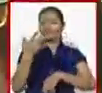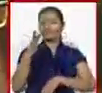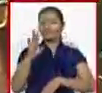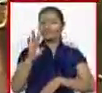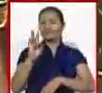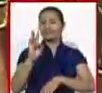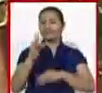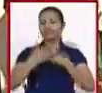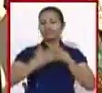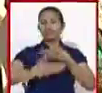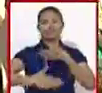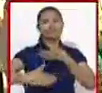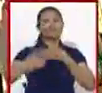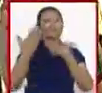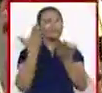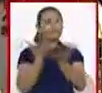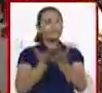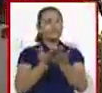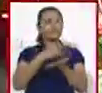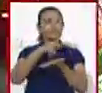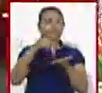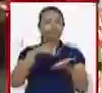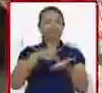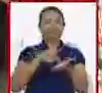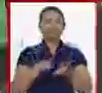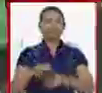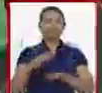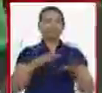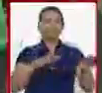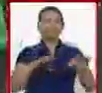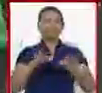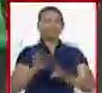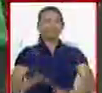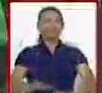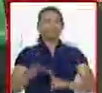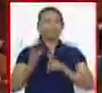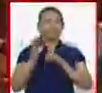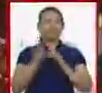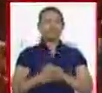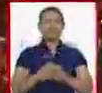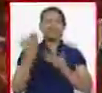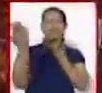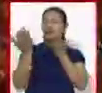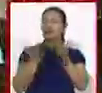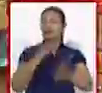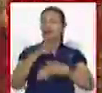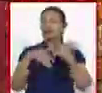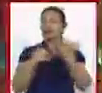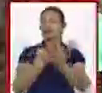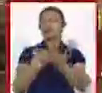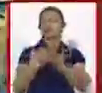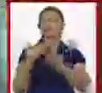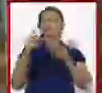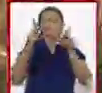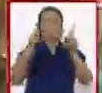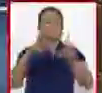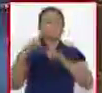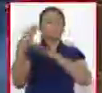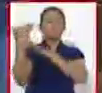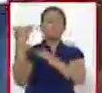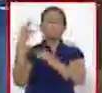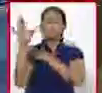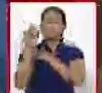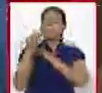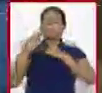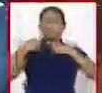horas. Partiremos hacia la plaza principal donde haremos un acto especial. Pero invitarlo a todo el pueblo cruceño, a todo el pueblo boliviano,